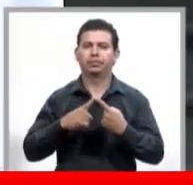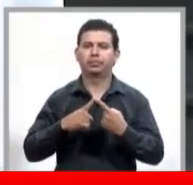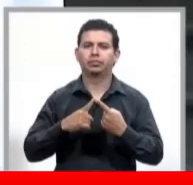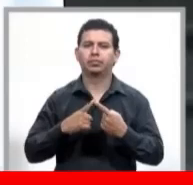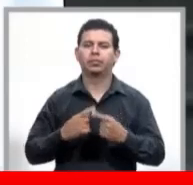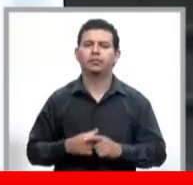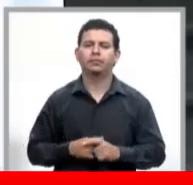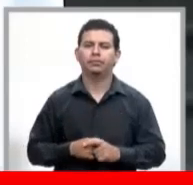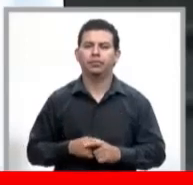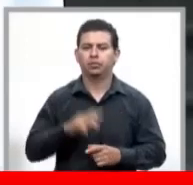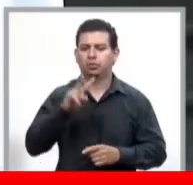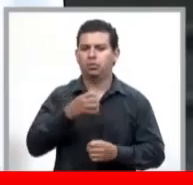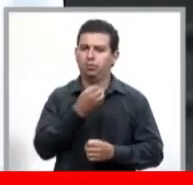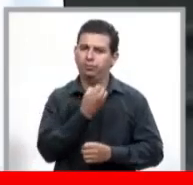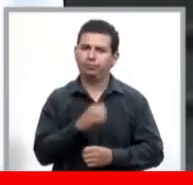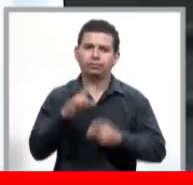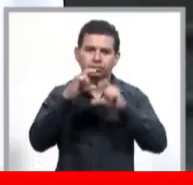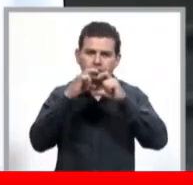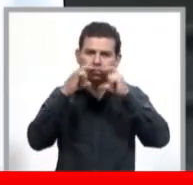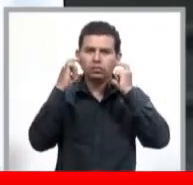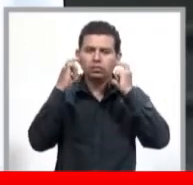utilizar cubrebocas.